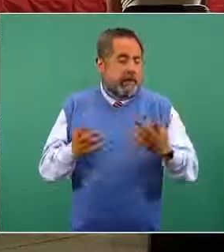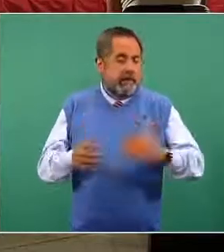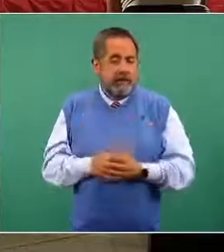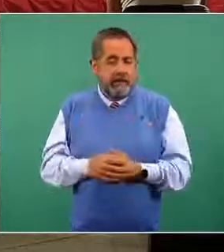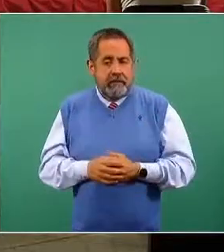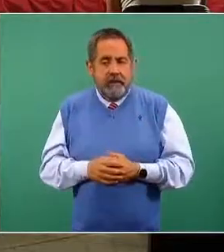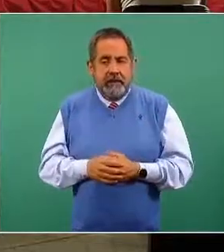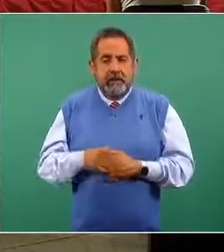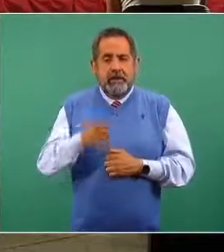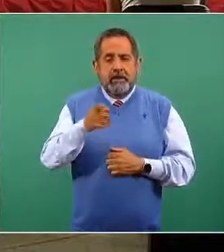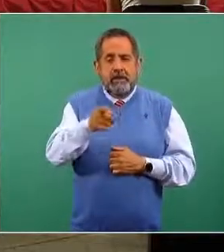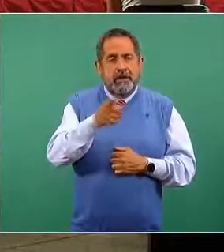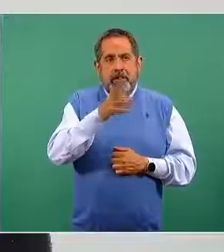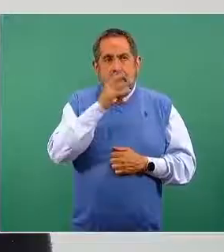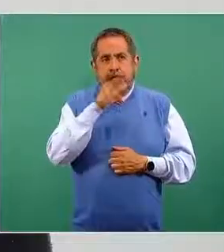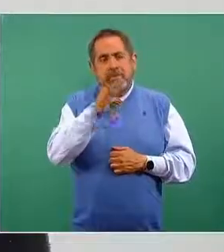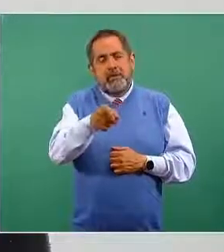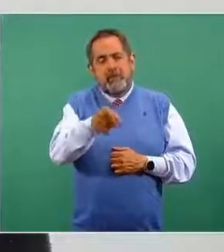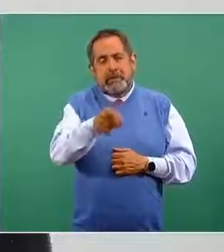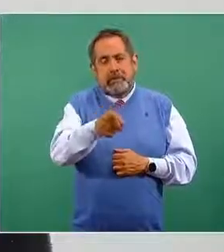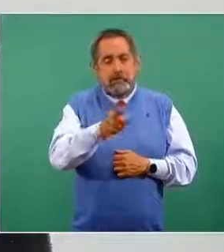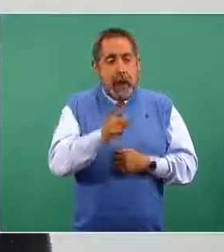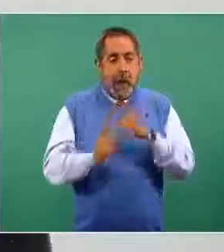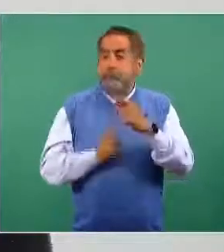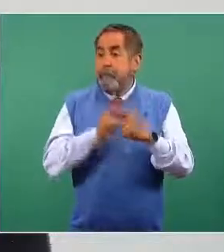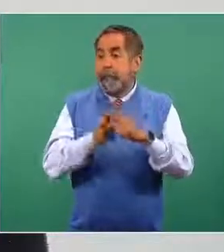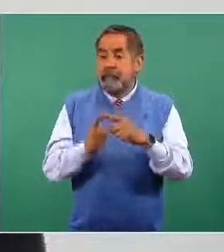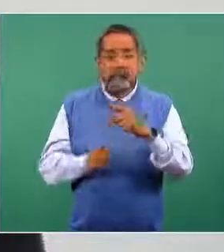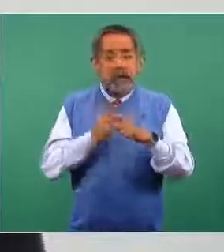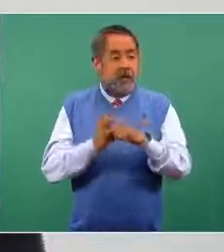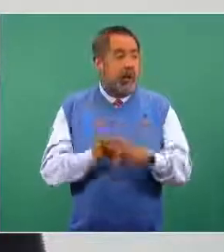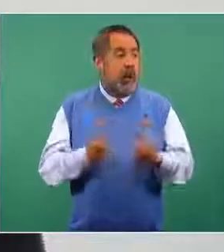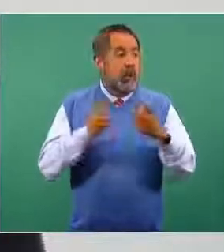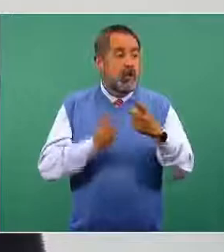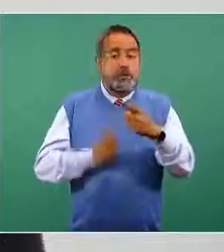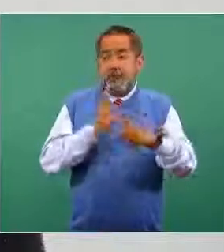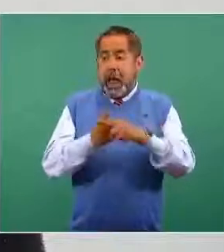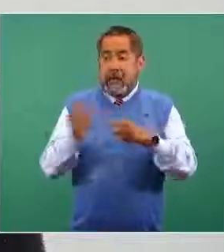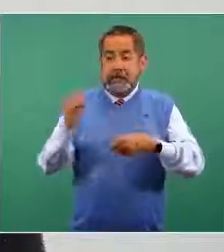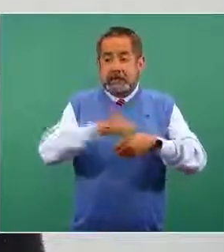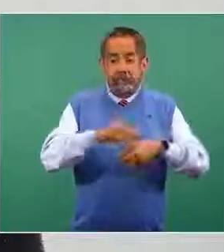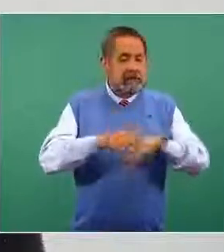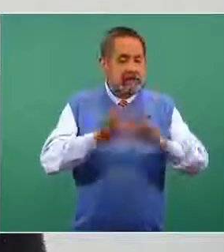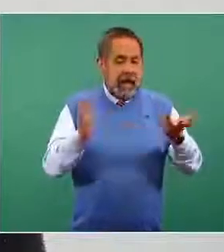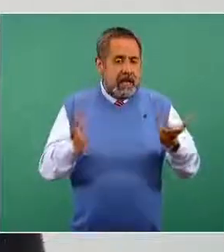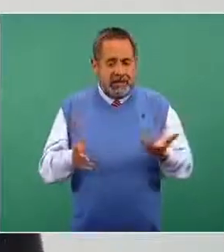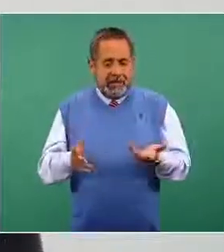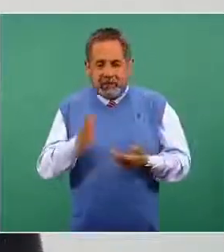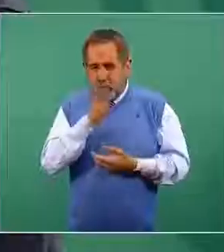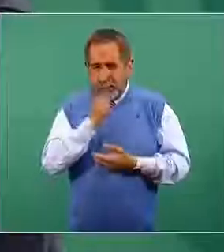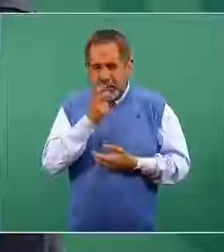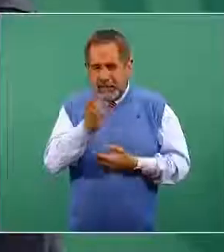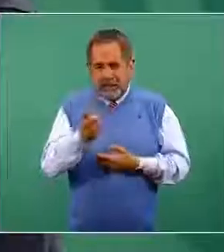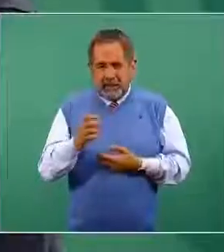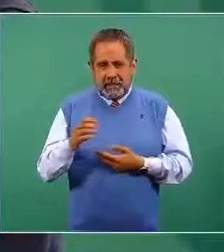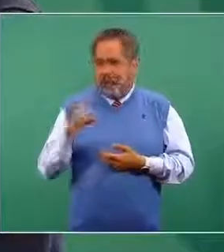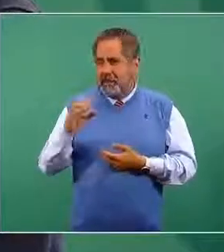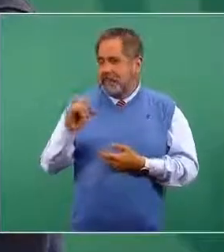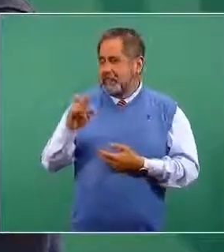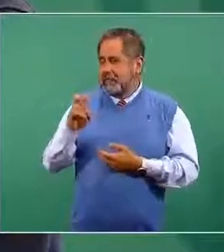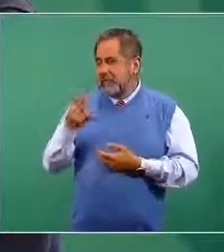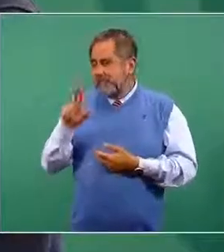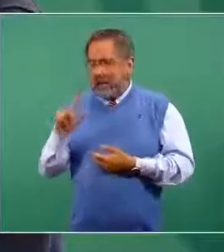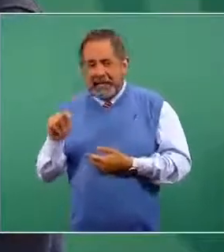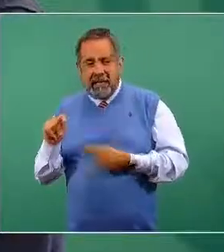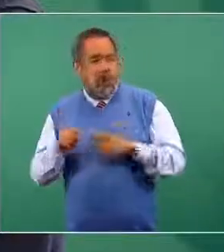Entonces, no podemos en un momento determinado solamente sumar rápidamente lo que se presenta en las noches para efectos del CISBER, o que son los